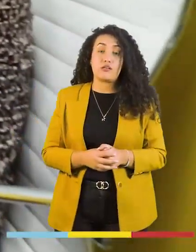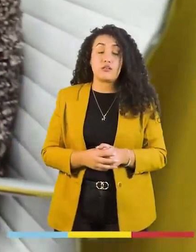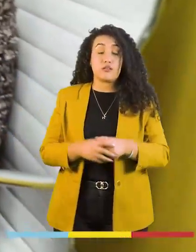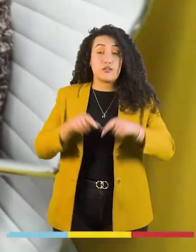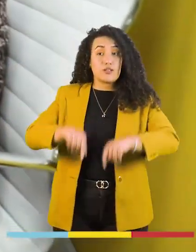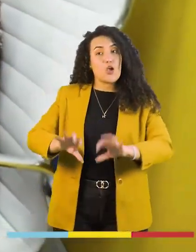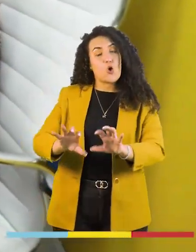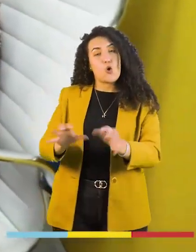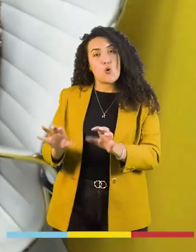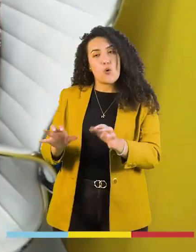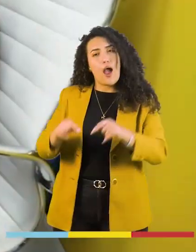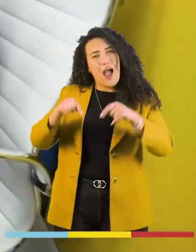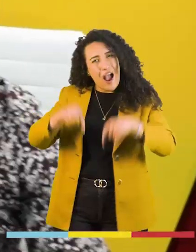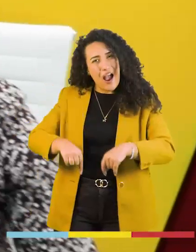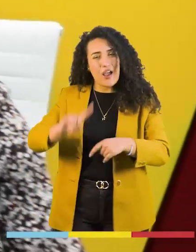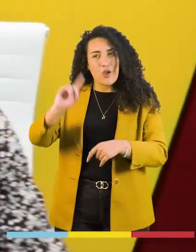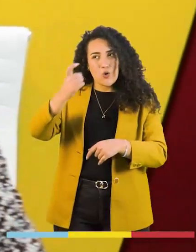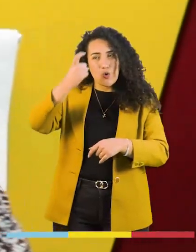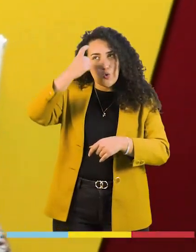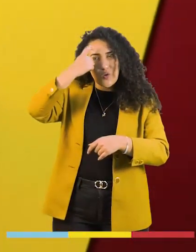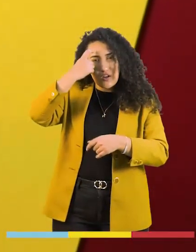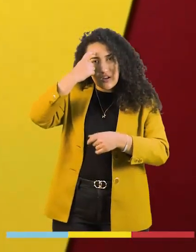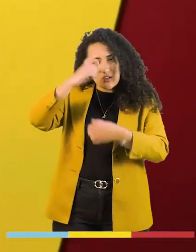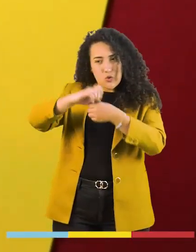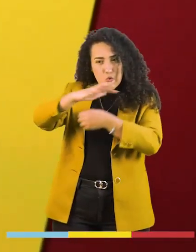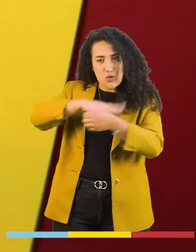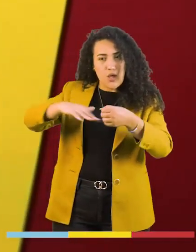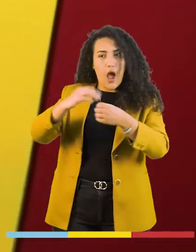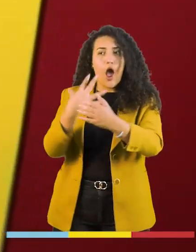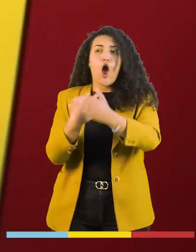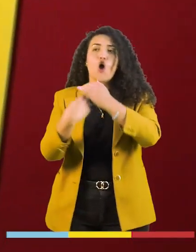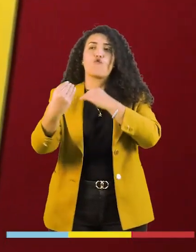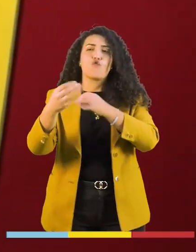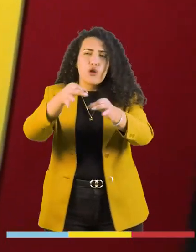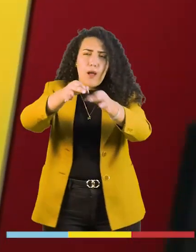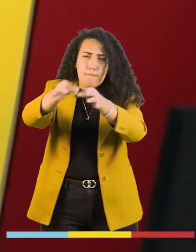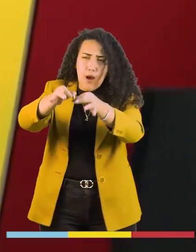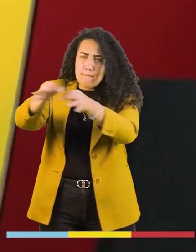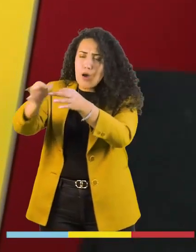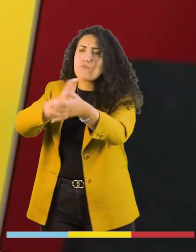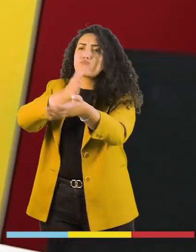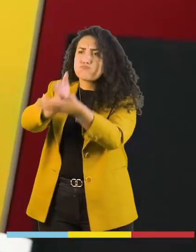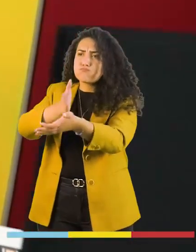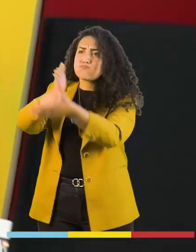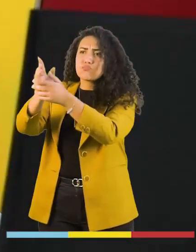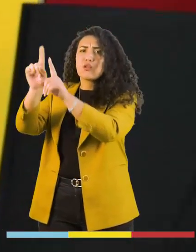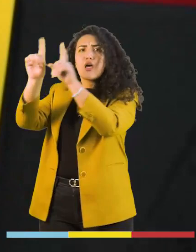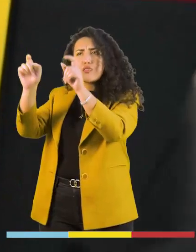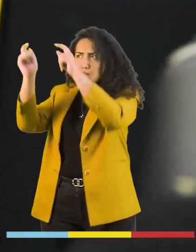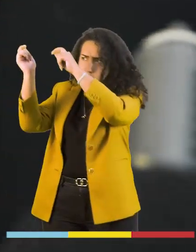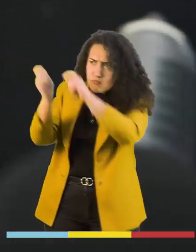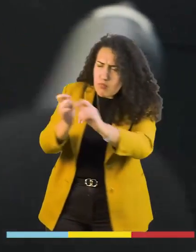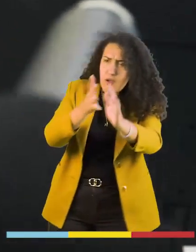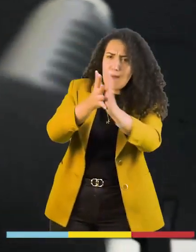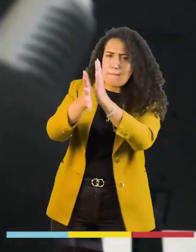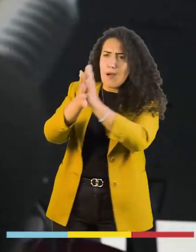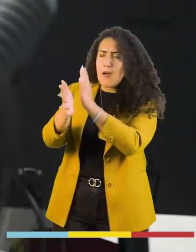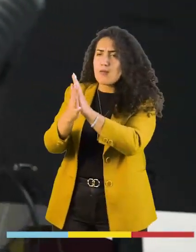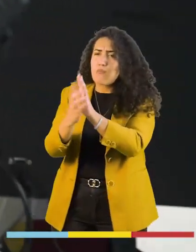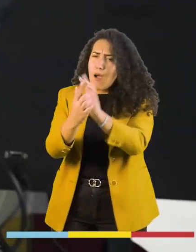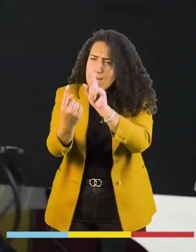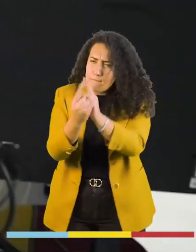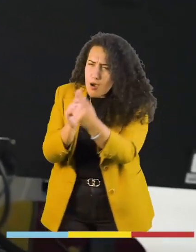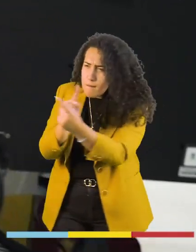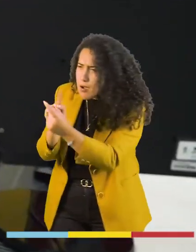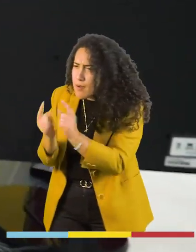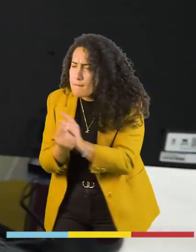pueblos, llevarla a donde estaban la rendición de cuentas, a donde estaban los encuentros comunales, los encuentros con los diferentes